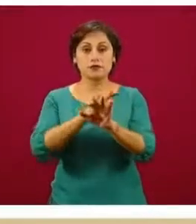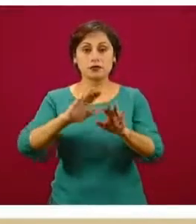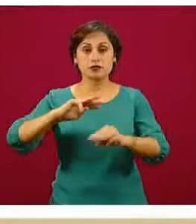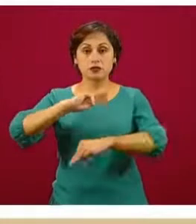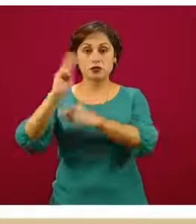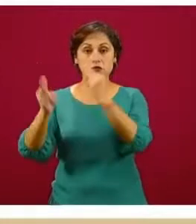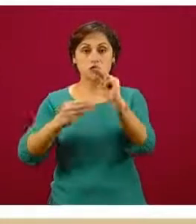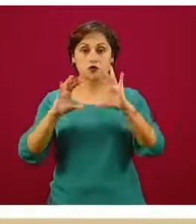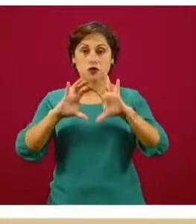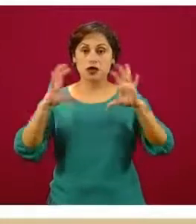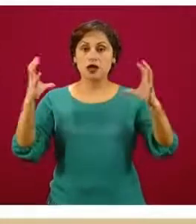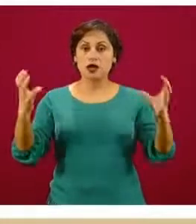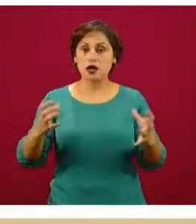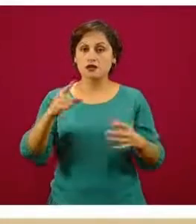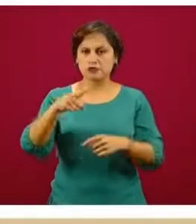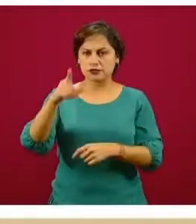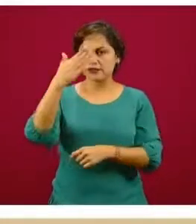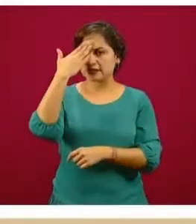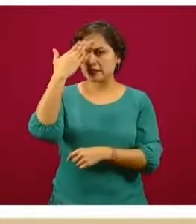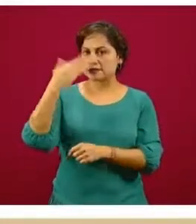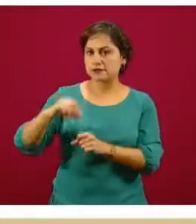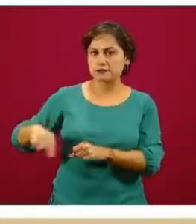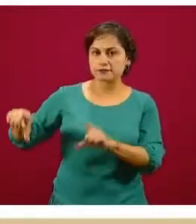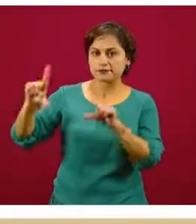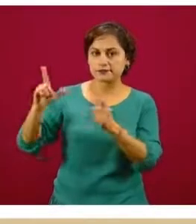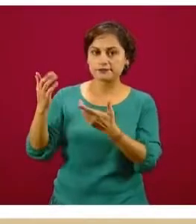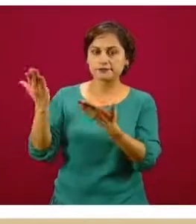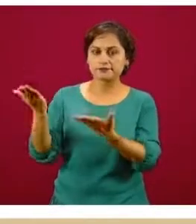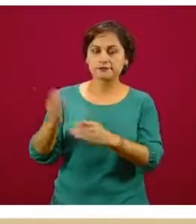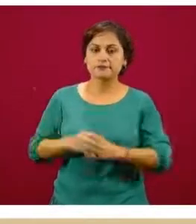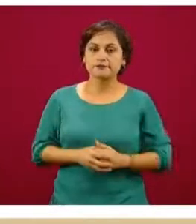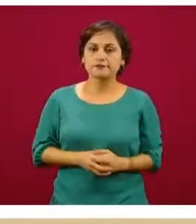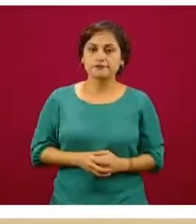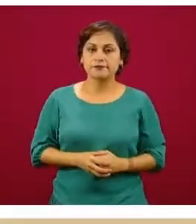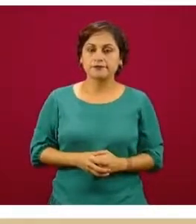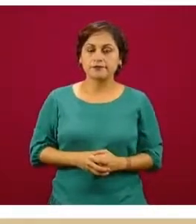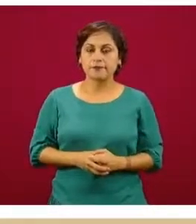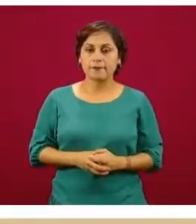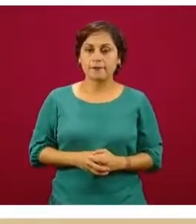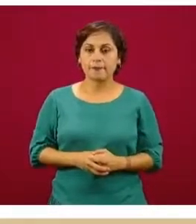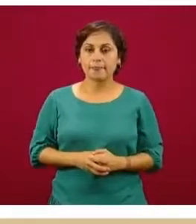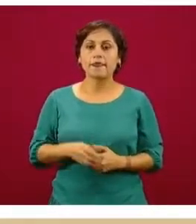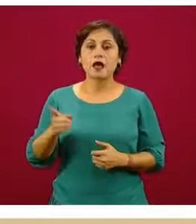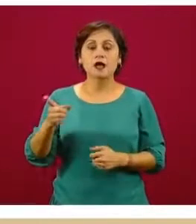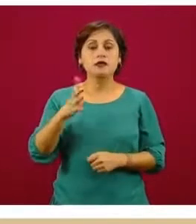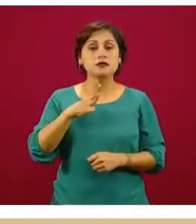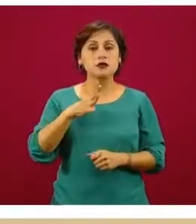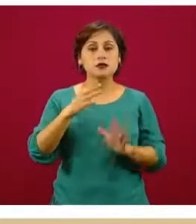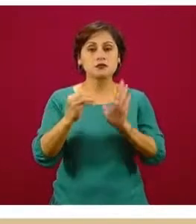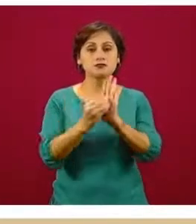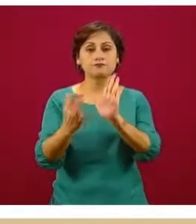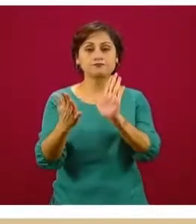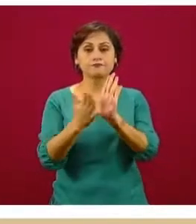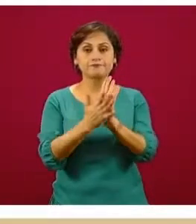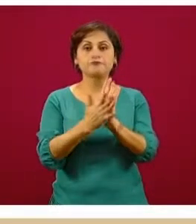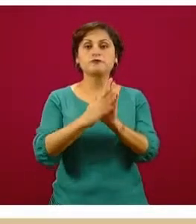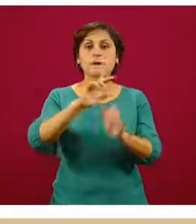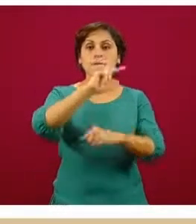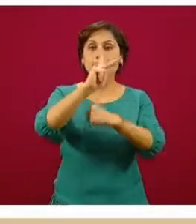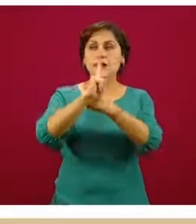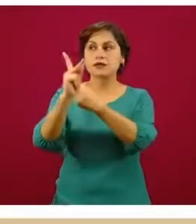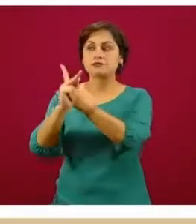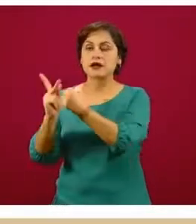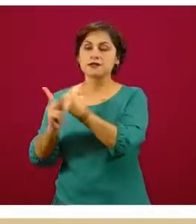todas y todos conocidos, tenemos la representación de la contribución relativa de cada región del mundo,